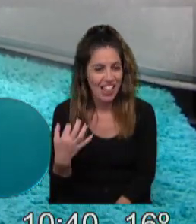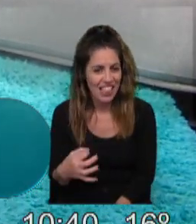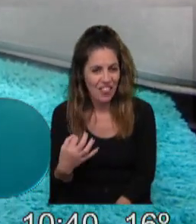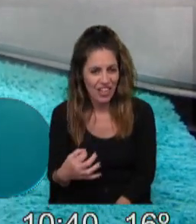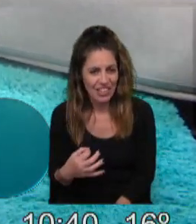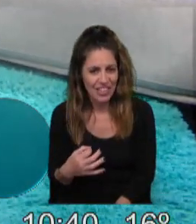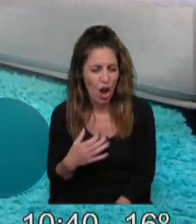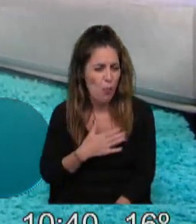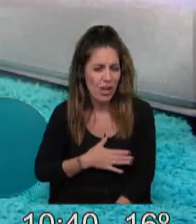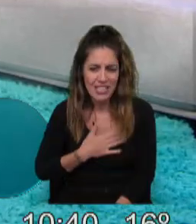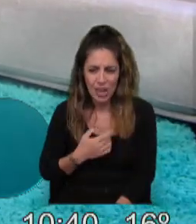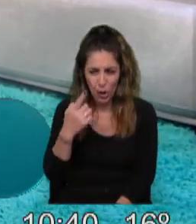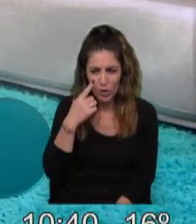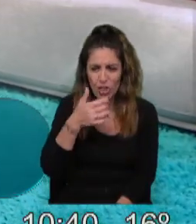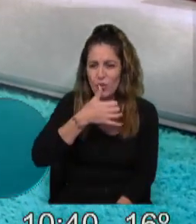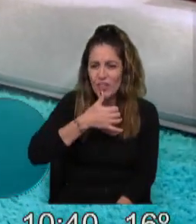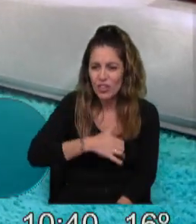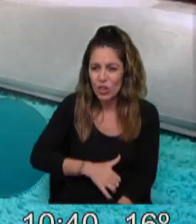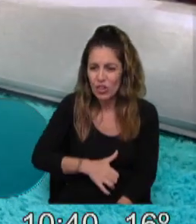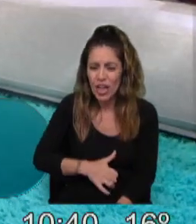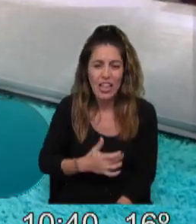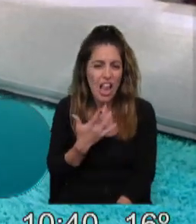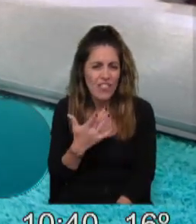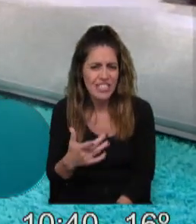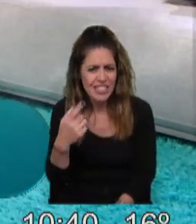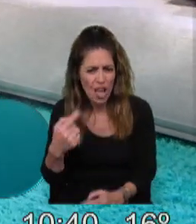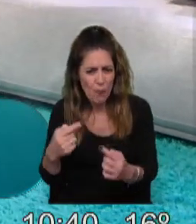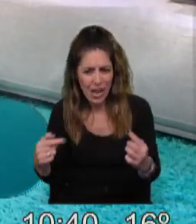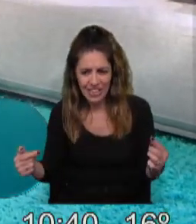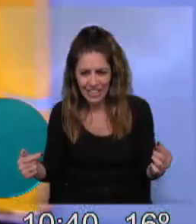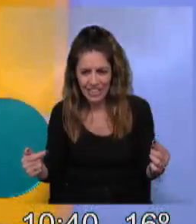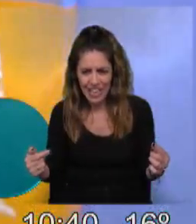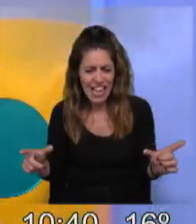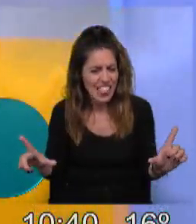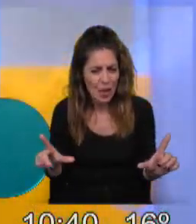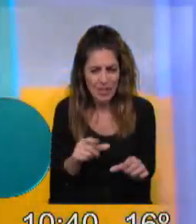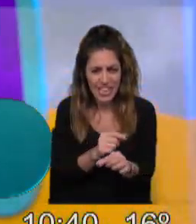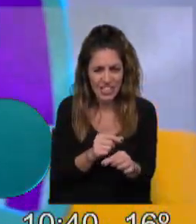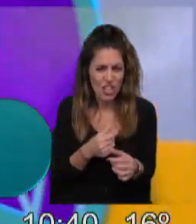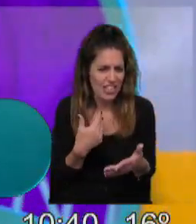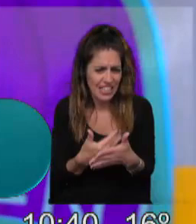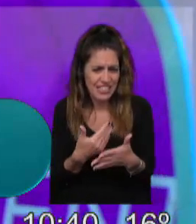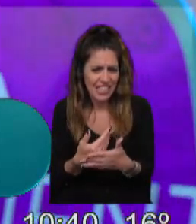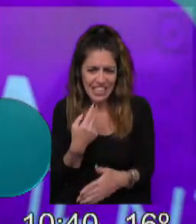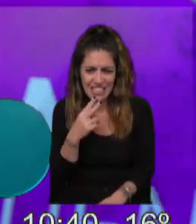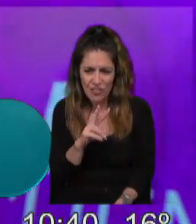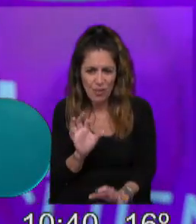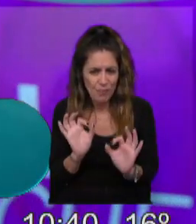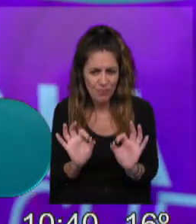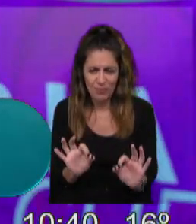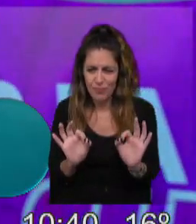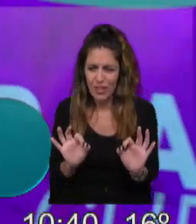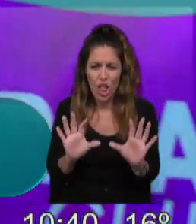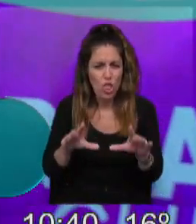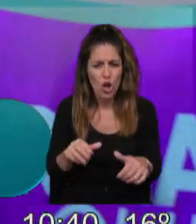placer conocer tu historia, pero aparte conocer la belleza de los materiales, sí, la belleza de las terminaciones, de cerca se ve todo eso. Todo está divino. Sí,